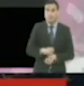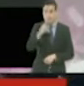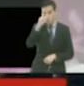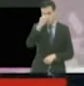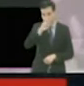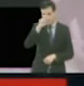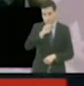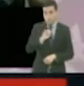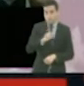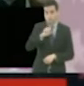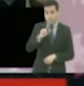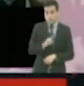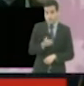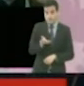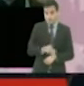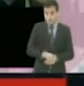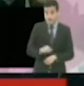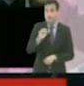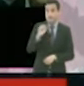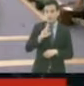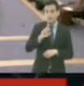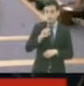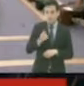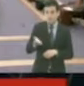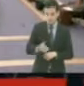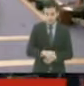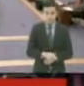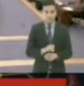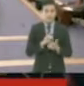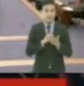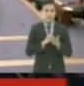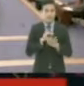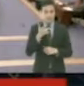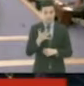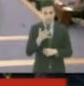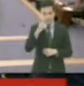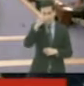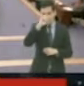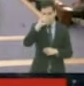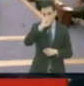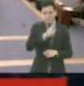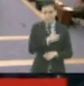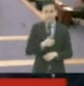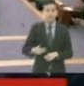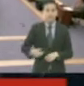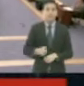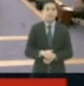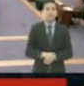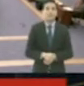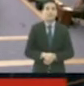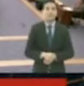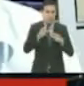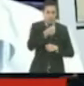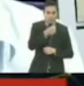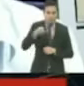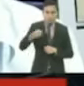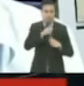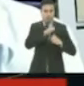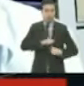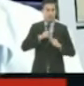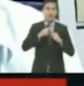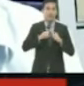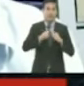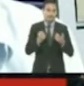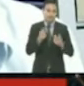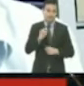de defensa del INE, yo creo que ellos van a seguir en el cargo. No hay razón para que no lo sigan. Y el presidente va a